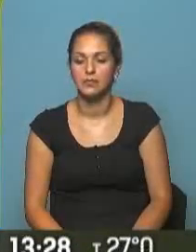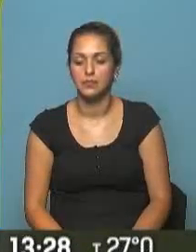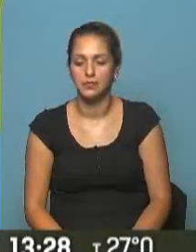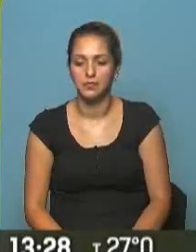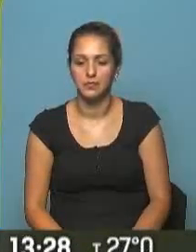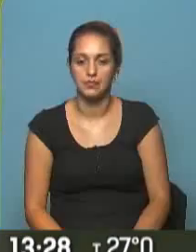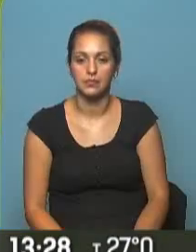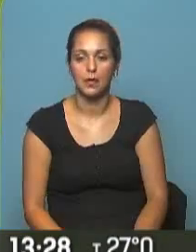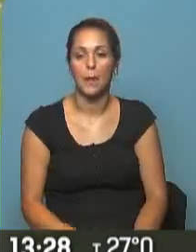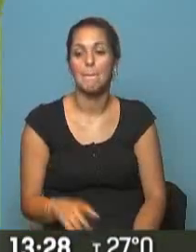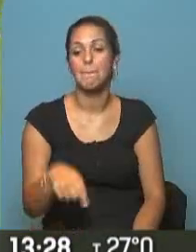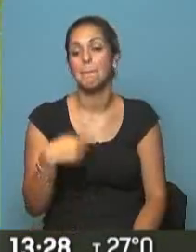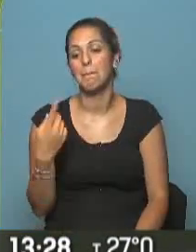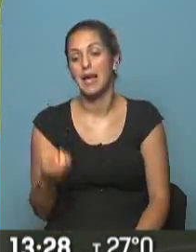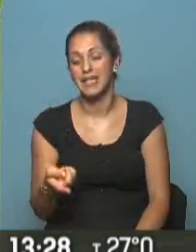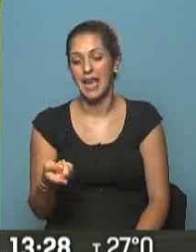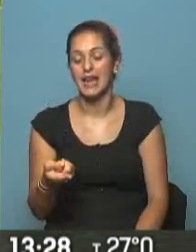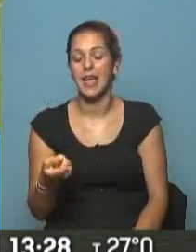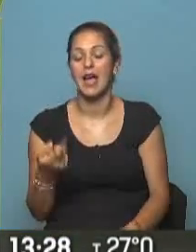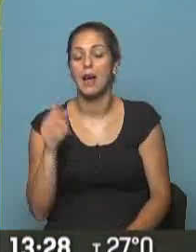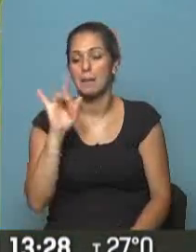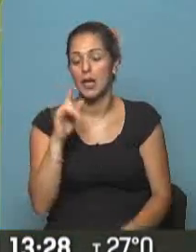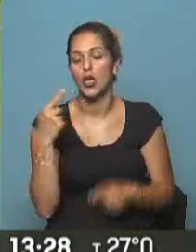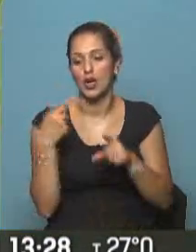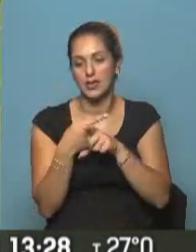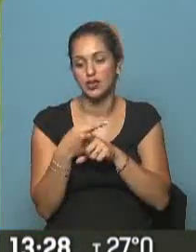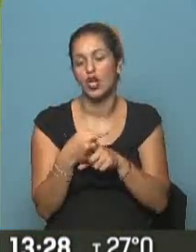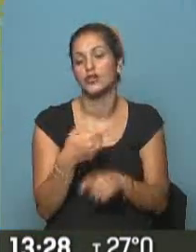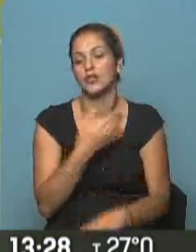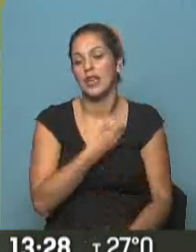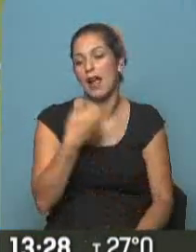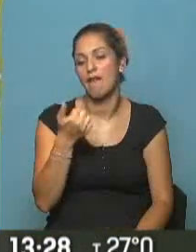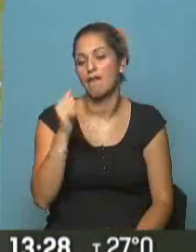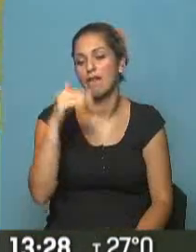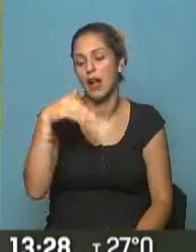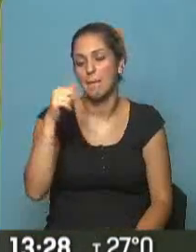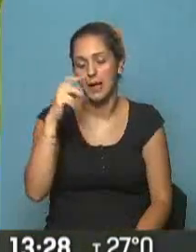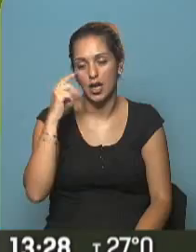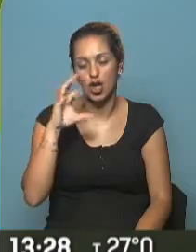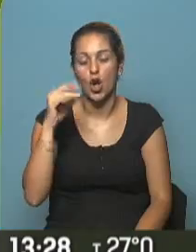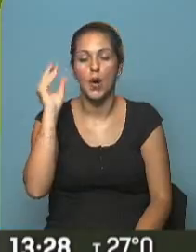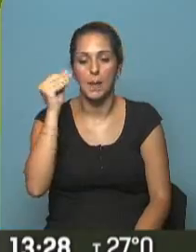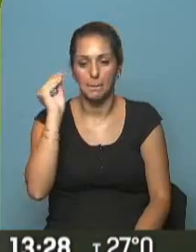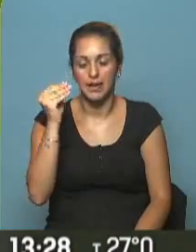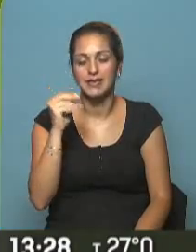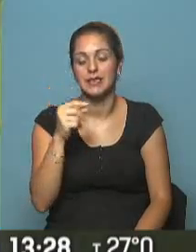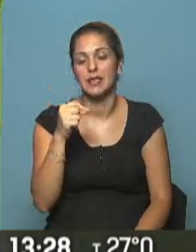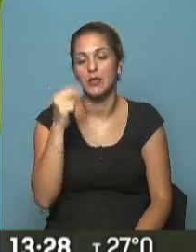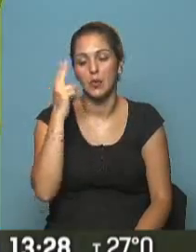Será también mañana miércoles, frente al Flamengo en Brasil, 21:45. Arbitraje del peruano